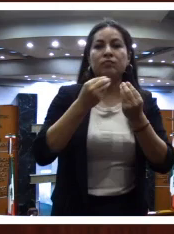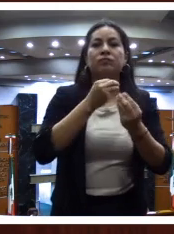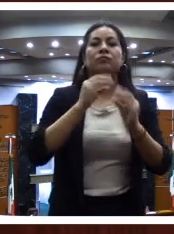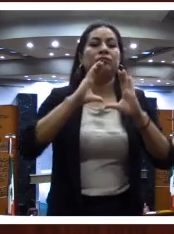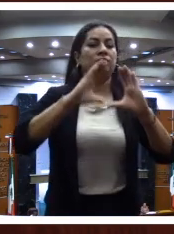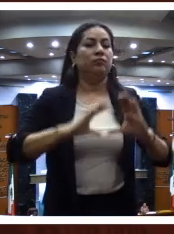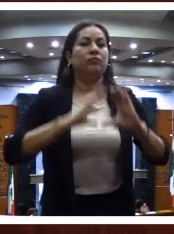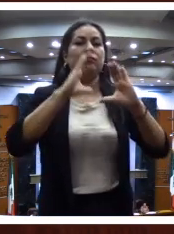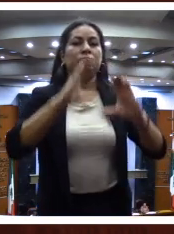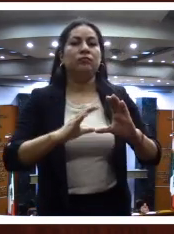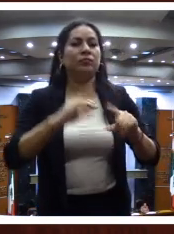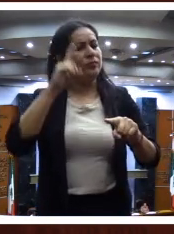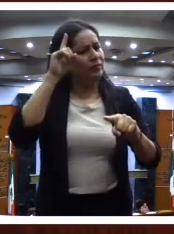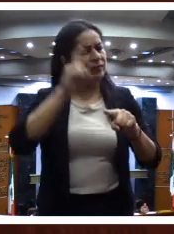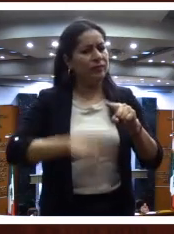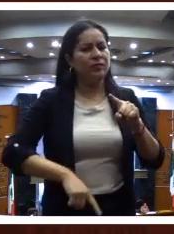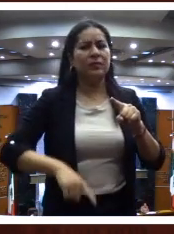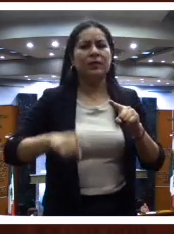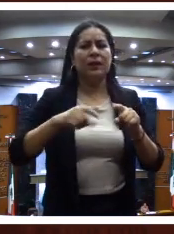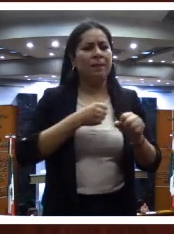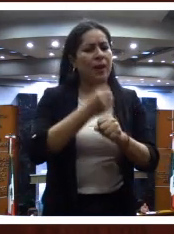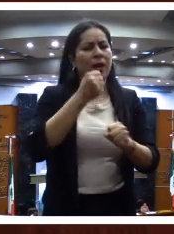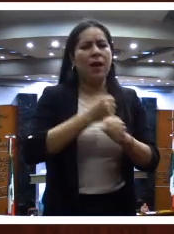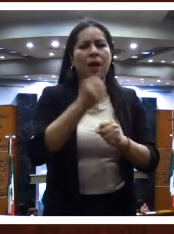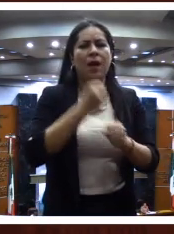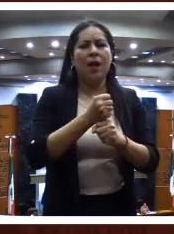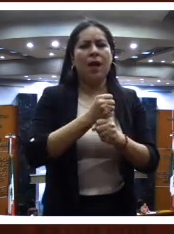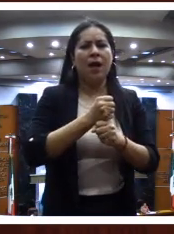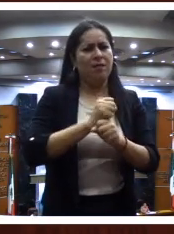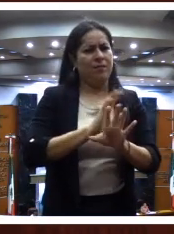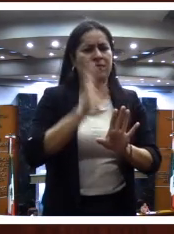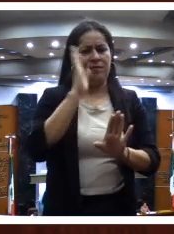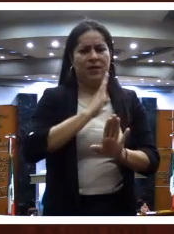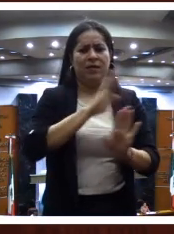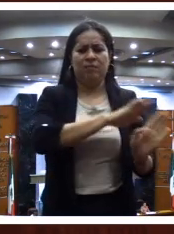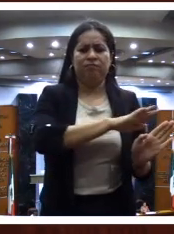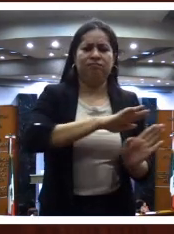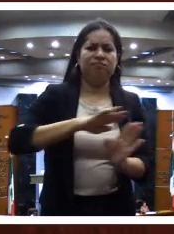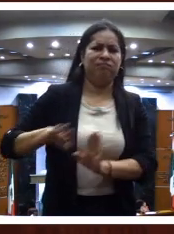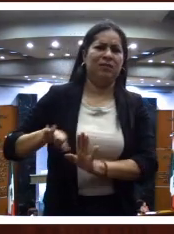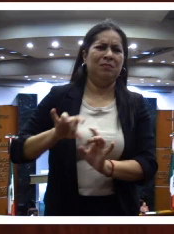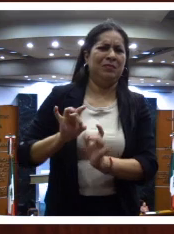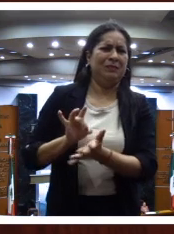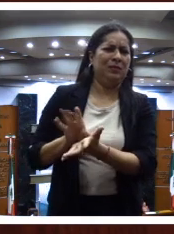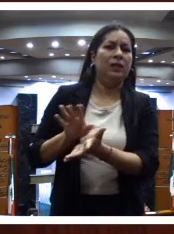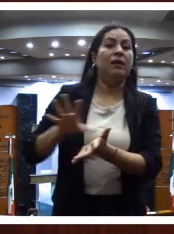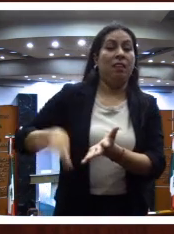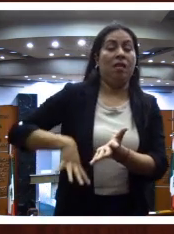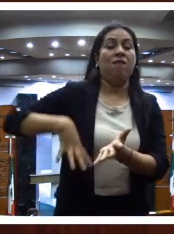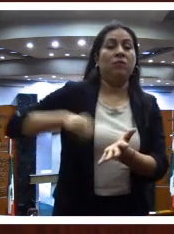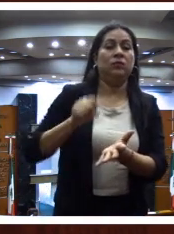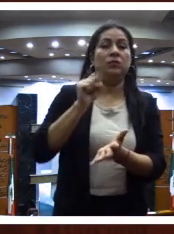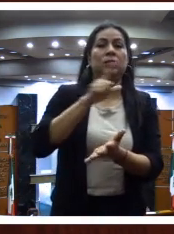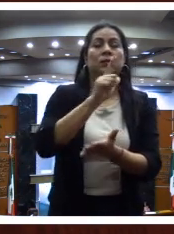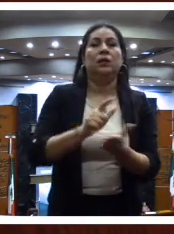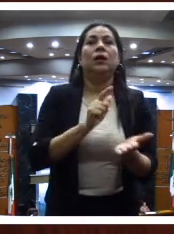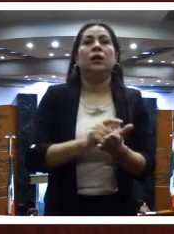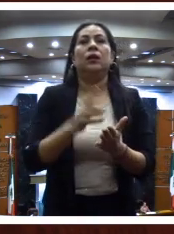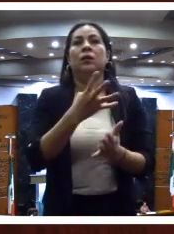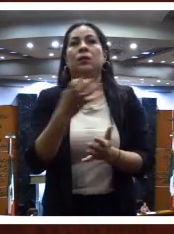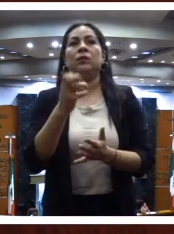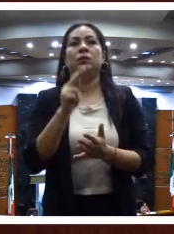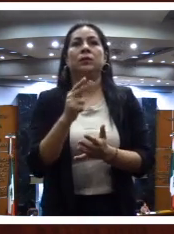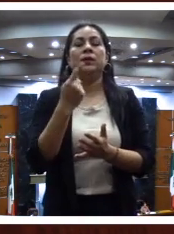alojamiento prohibir el maltrato la crueldad y el abandono y el abuso la ley